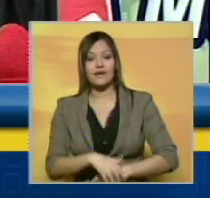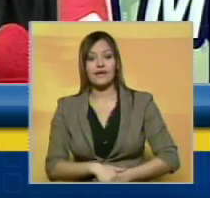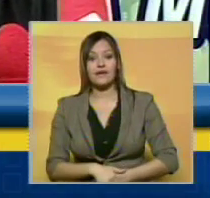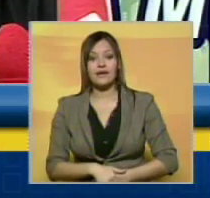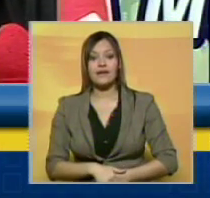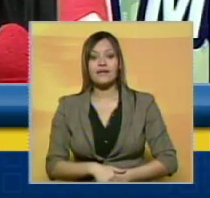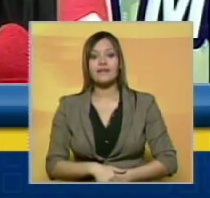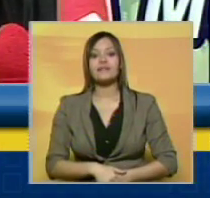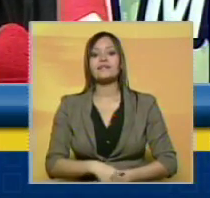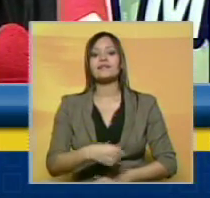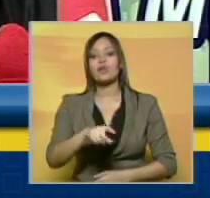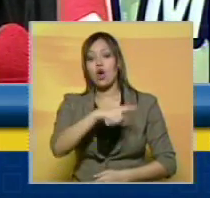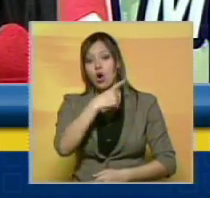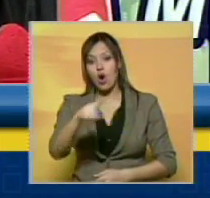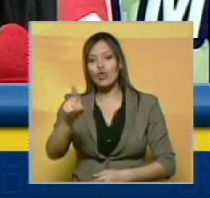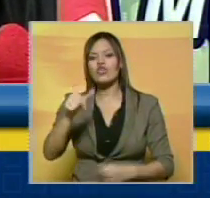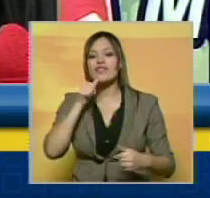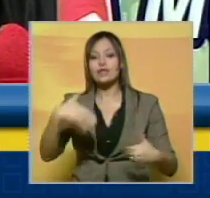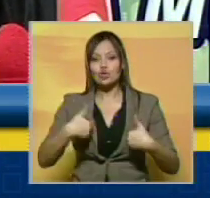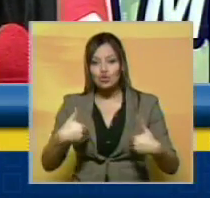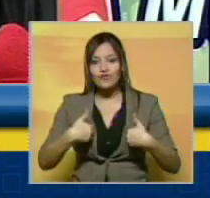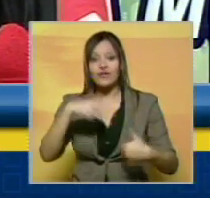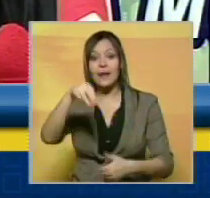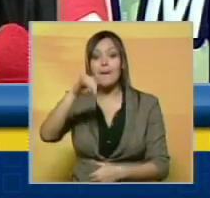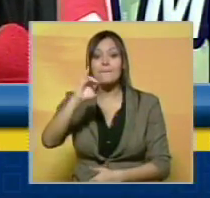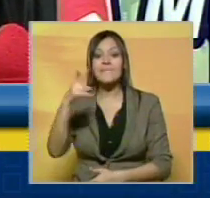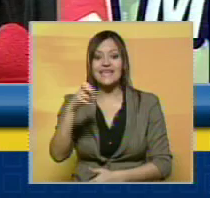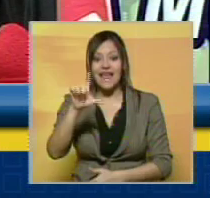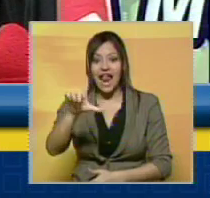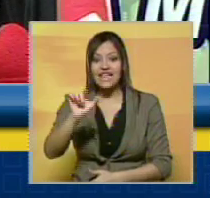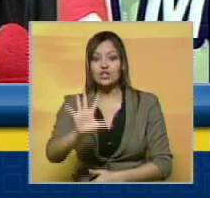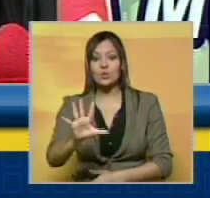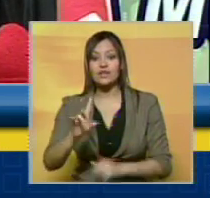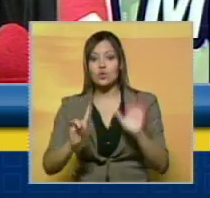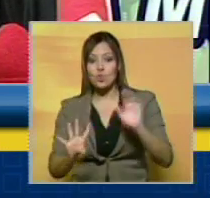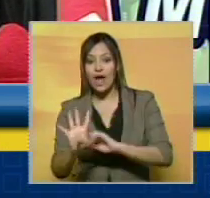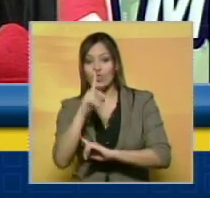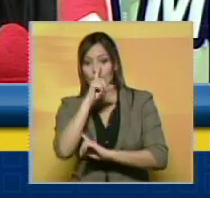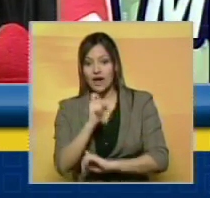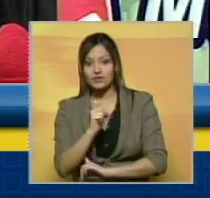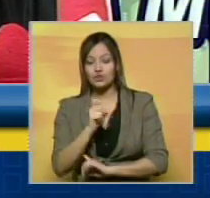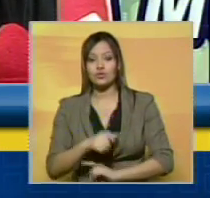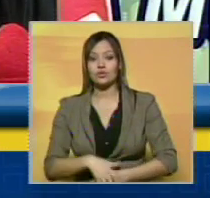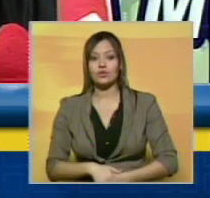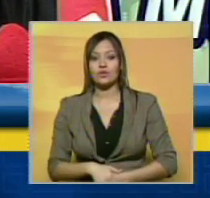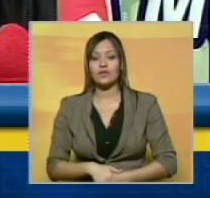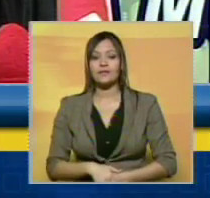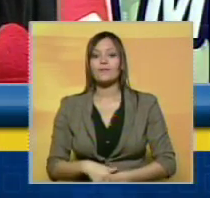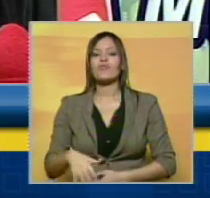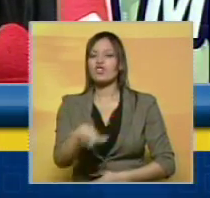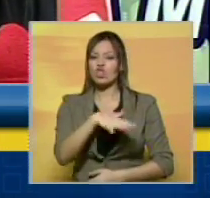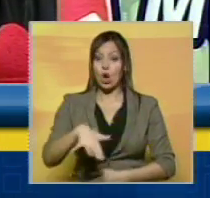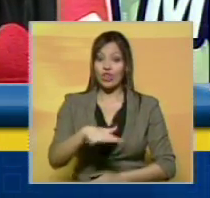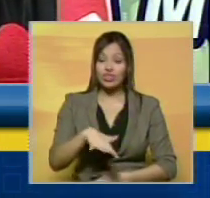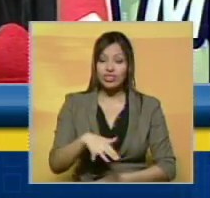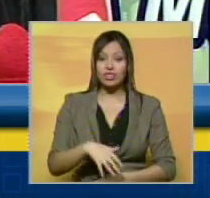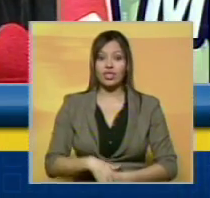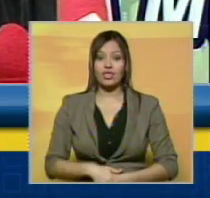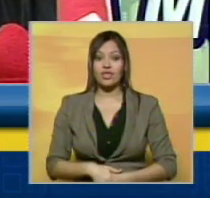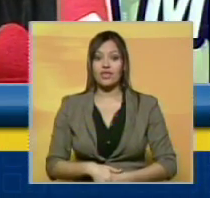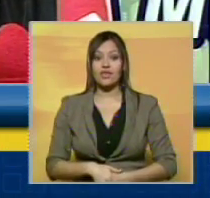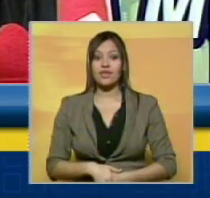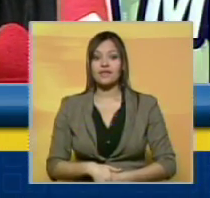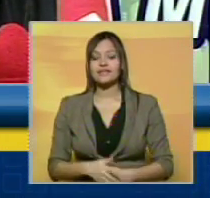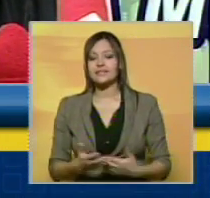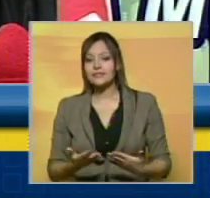del ciudadano Miguel José Agrovián Vietri, de 54 años de edad, hecho ocurrido una vez que fue